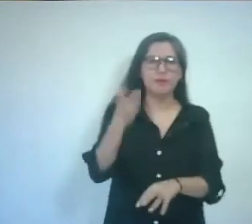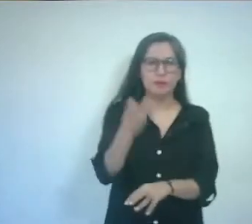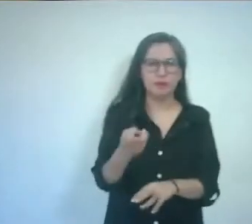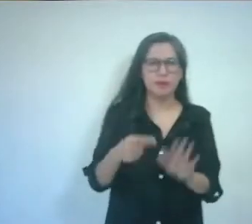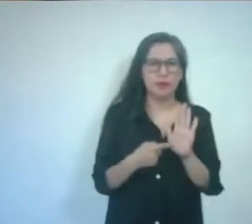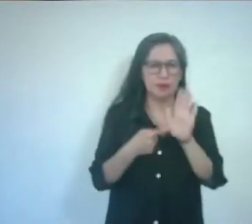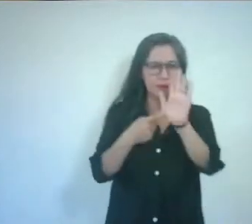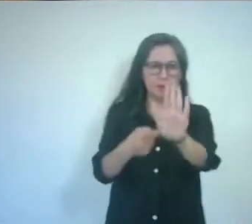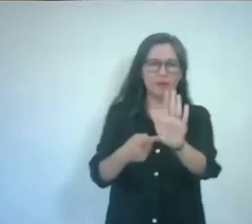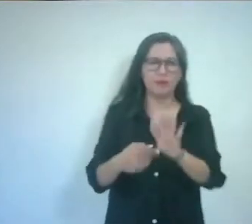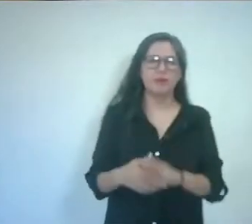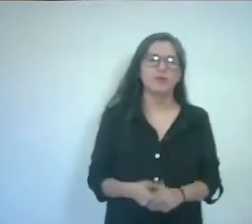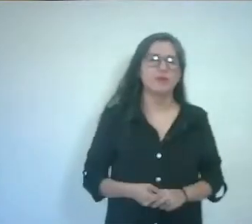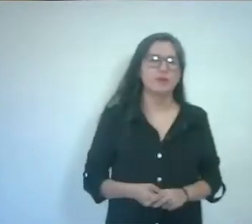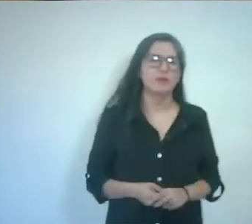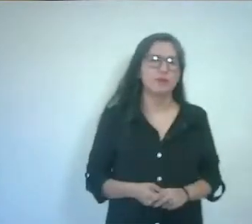publicidad.